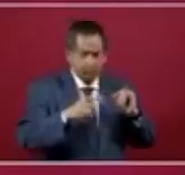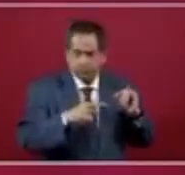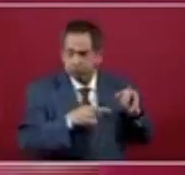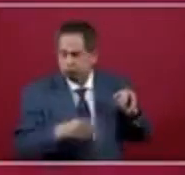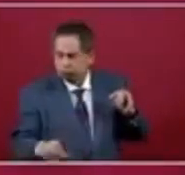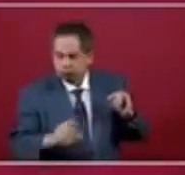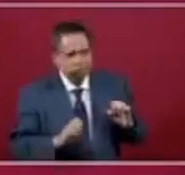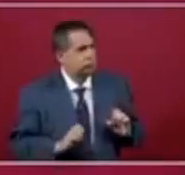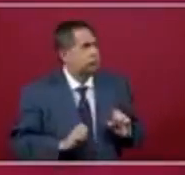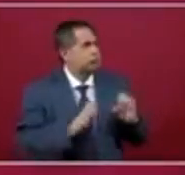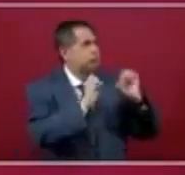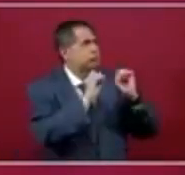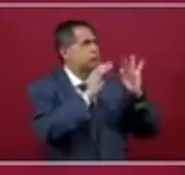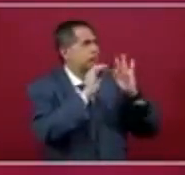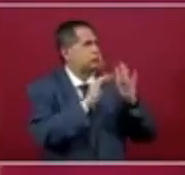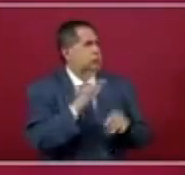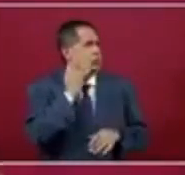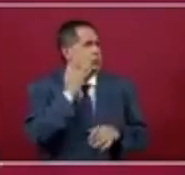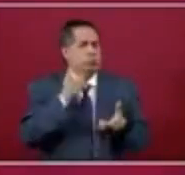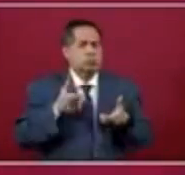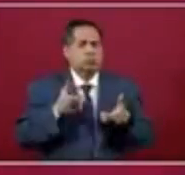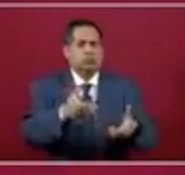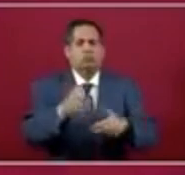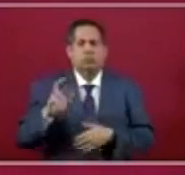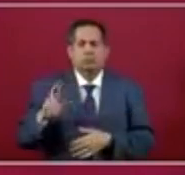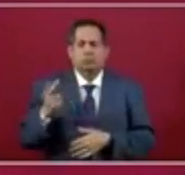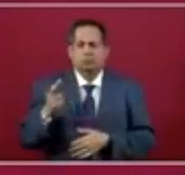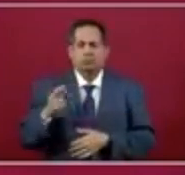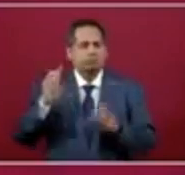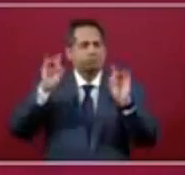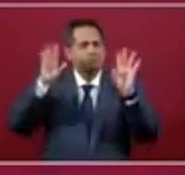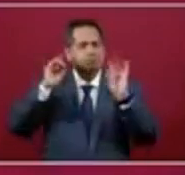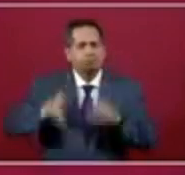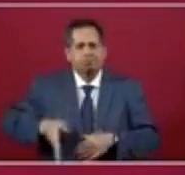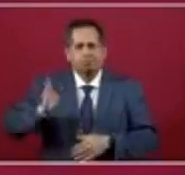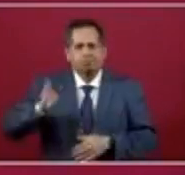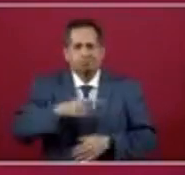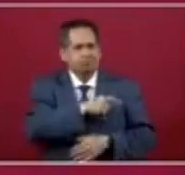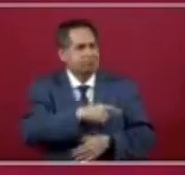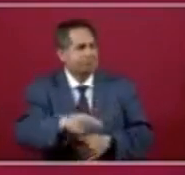tienen oficinas en Paseo de la Reforma,